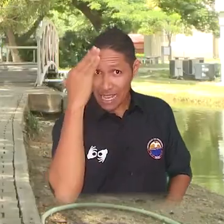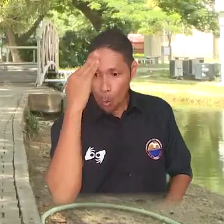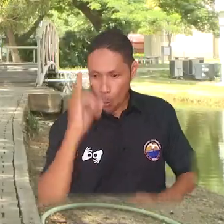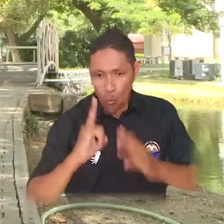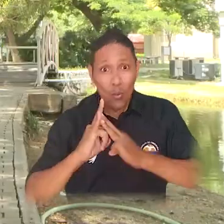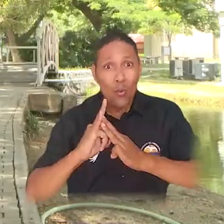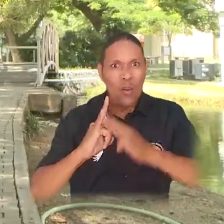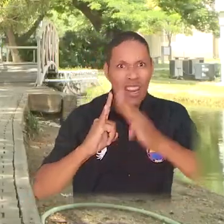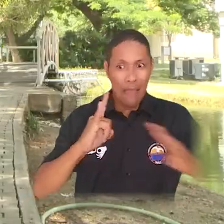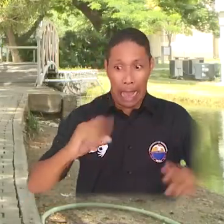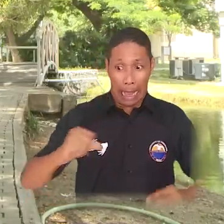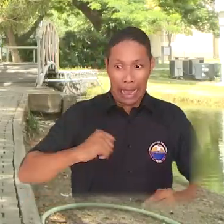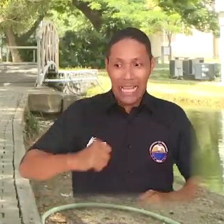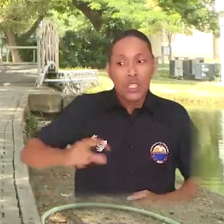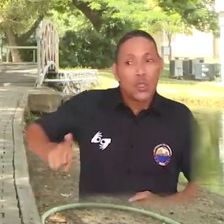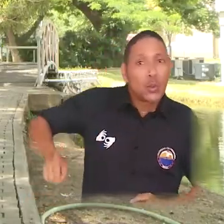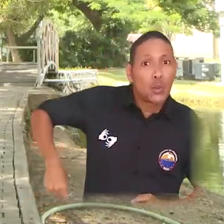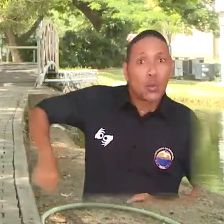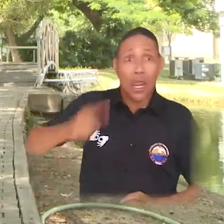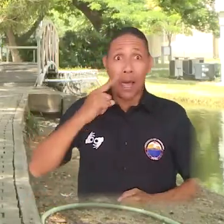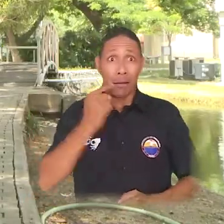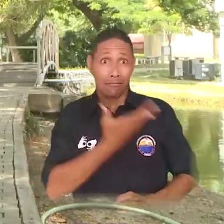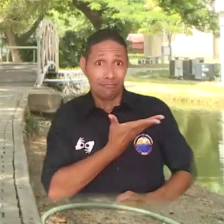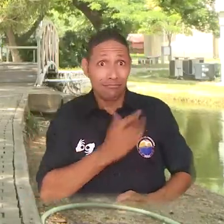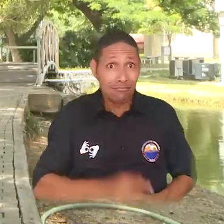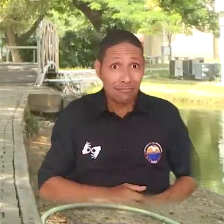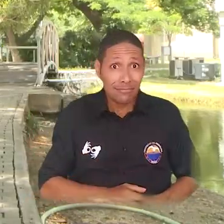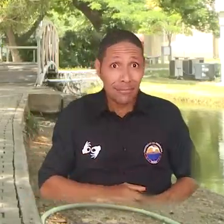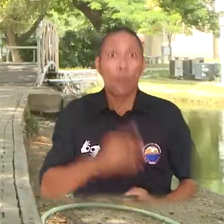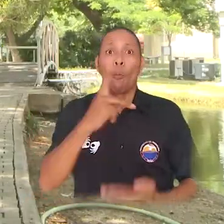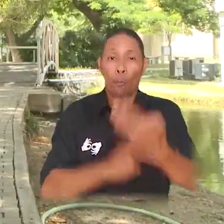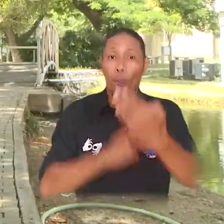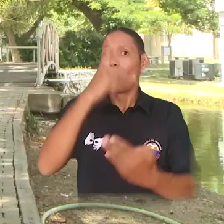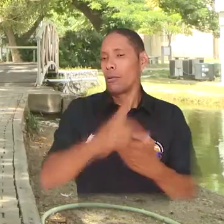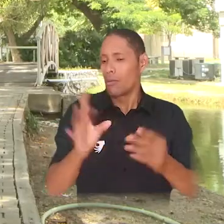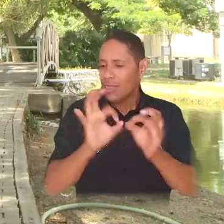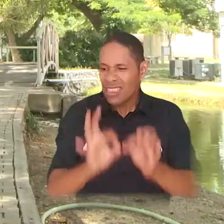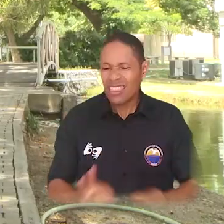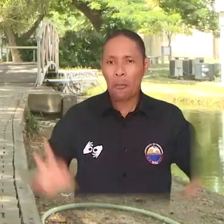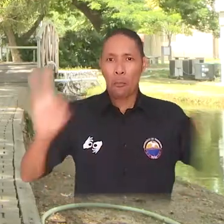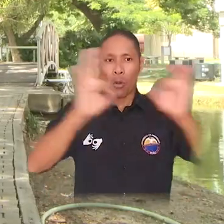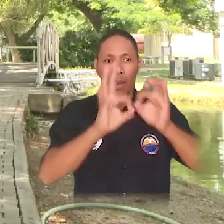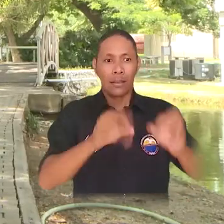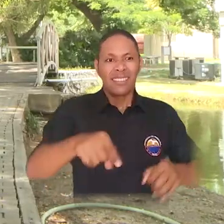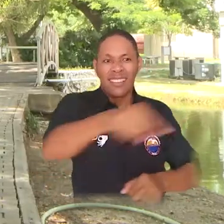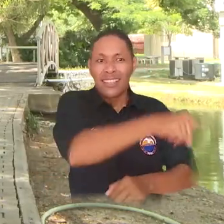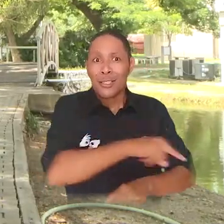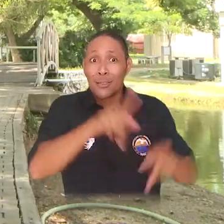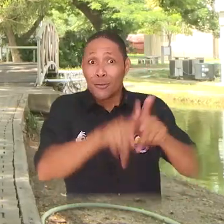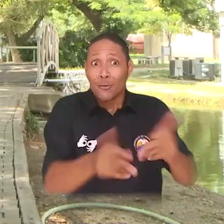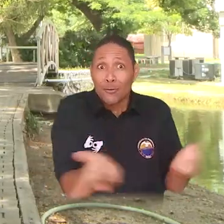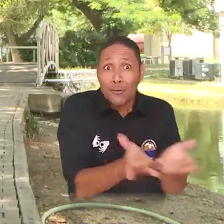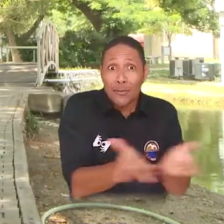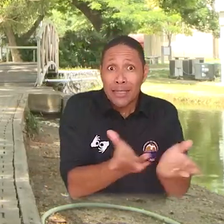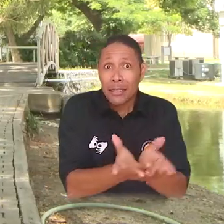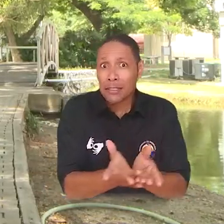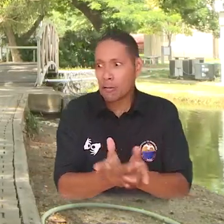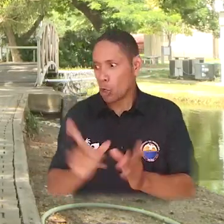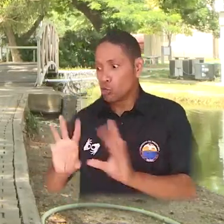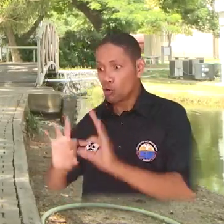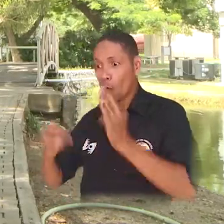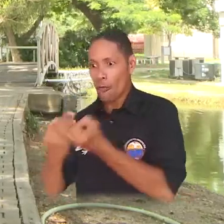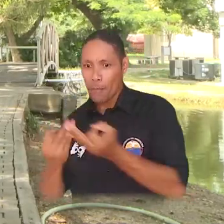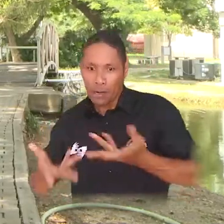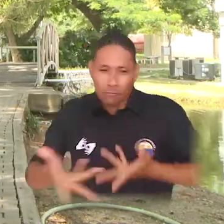¿Sabías que la Universidad del Magdalena tiene la Escuela para Padres? Un proyecto muy importante que busca que las familias de los estudiantes se involucren de